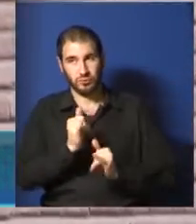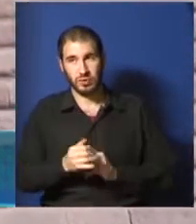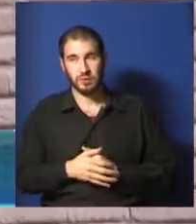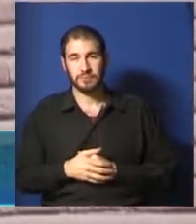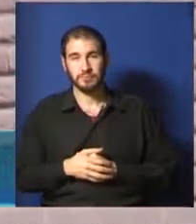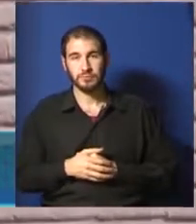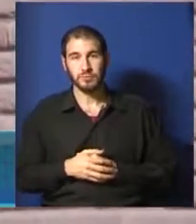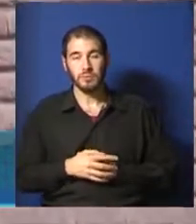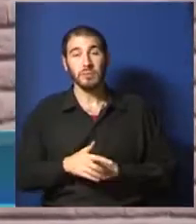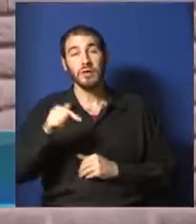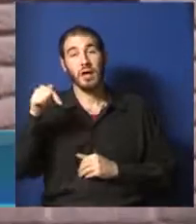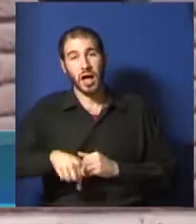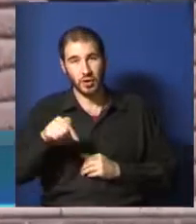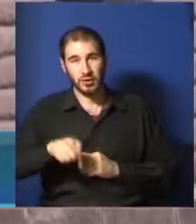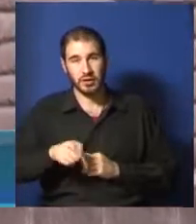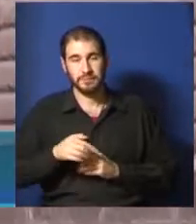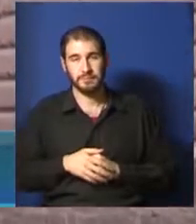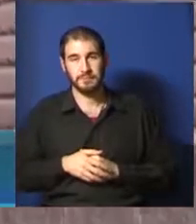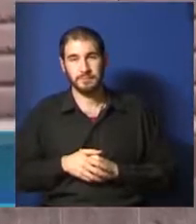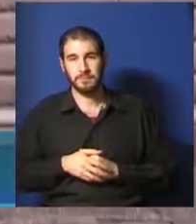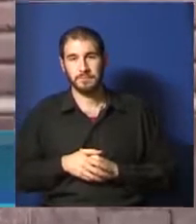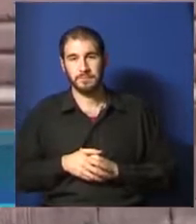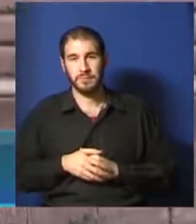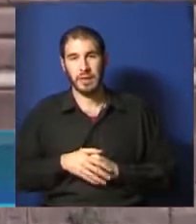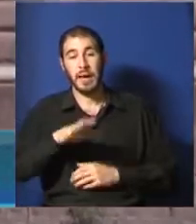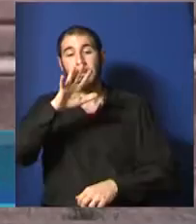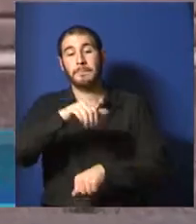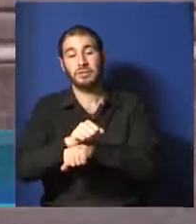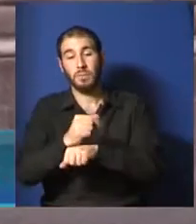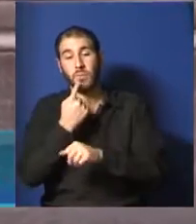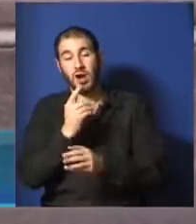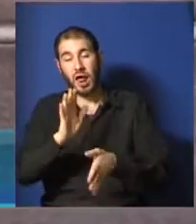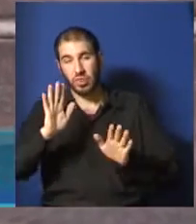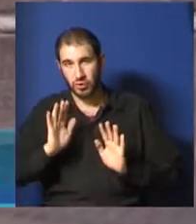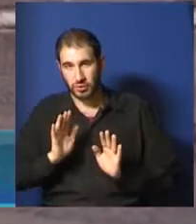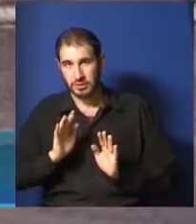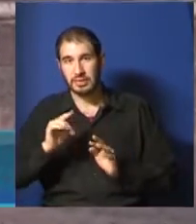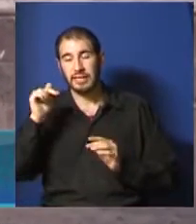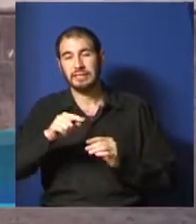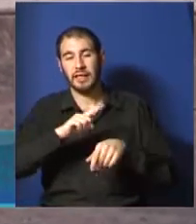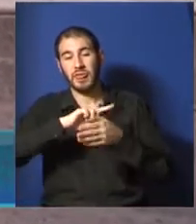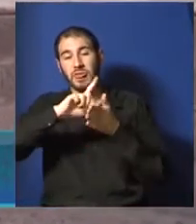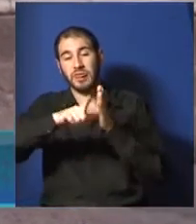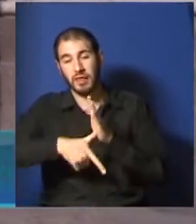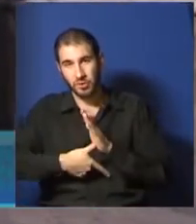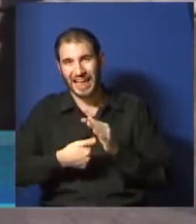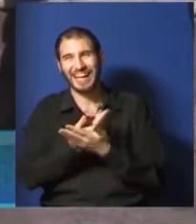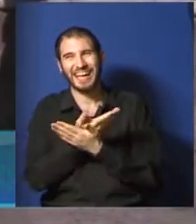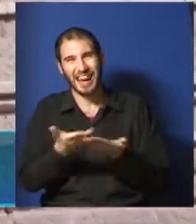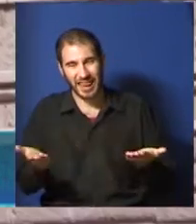que hoy por hoy las prisiones preventivas tienen un plazo